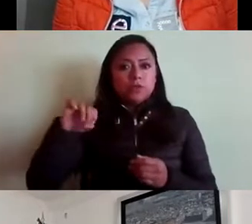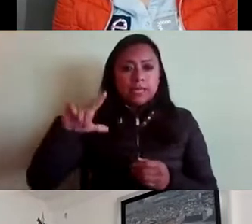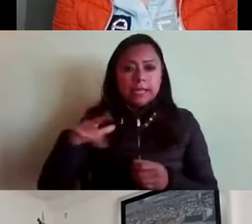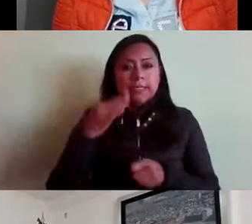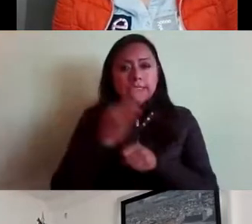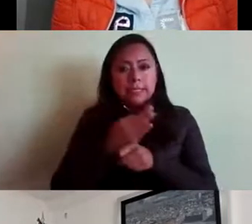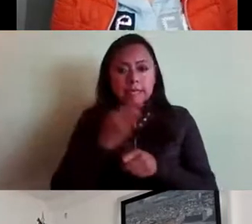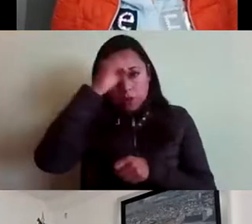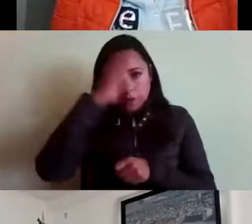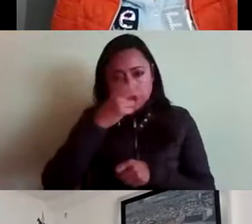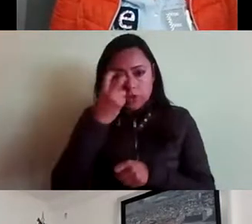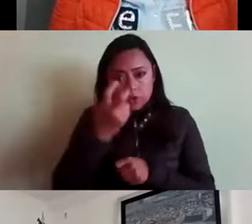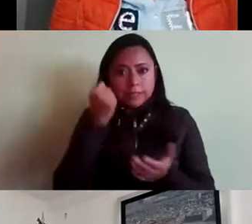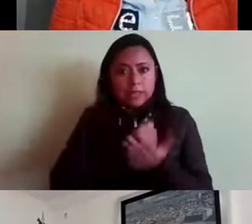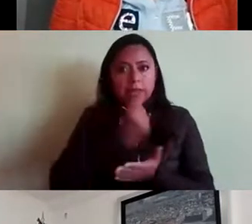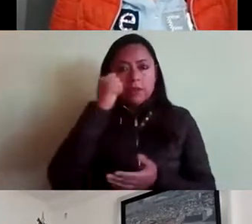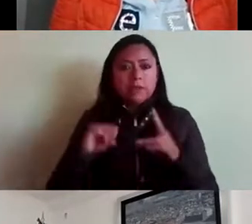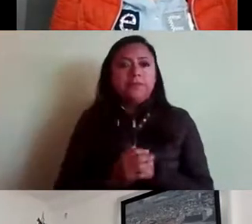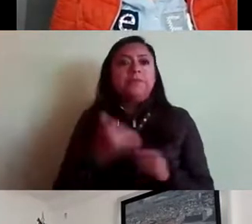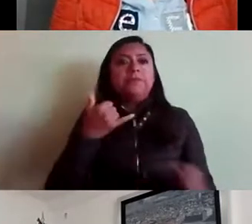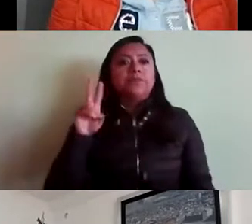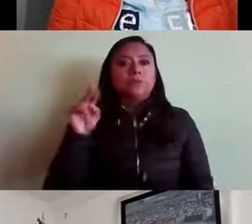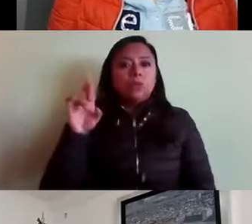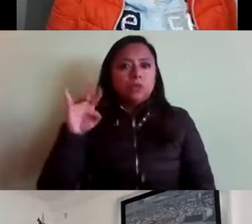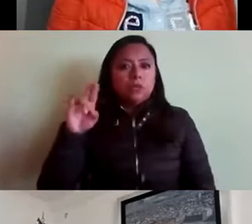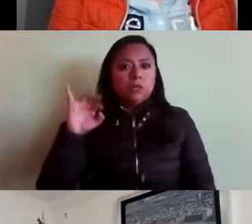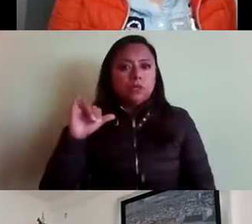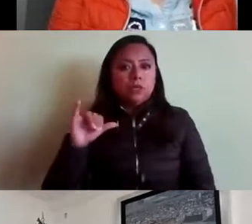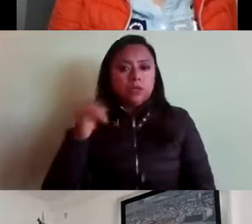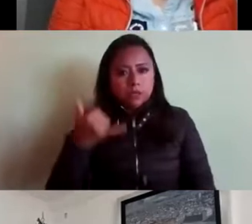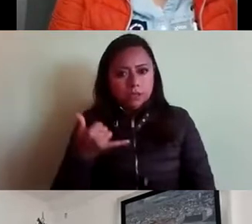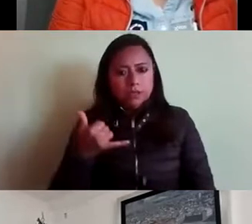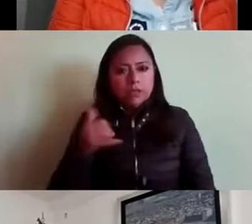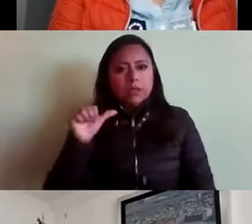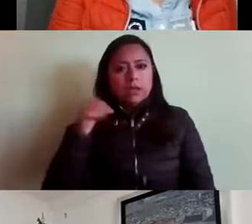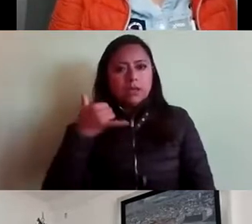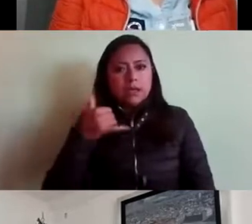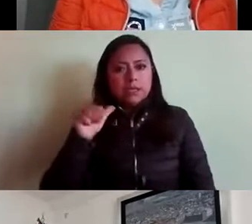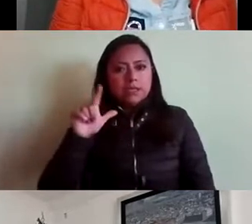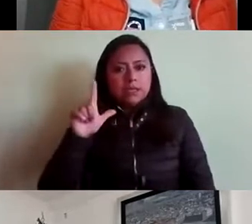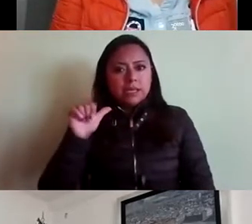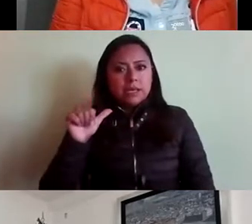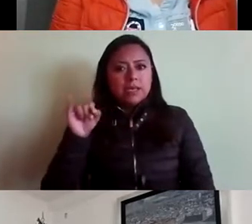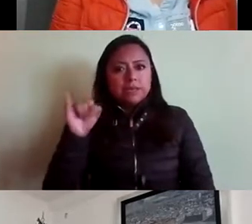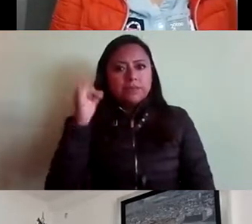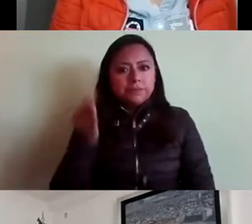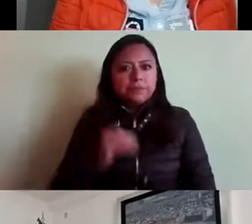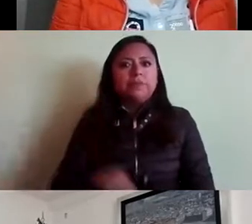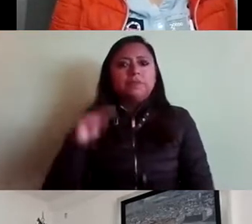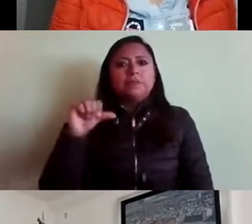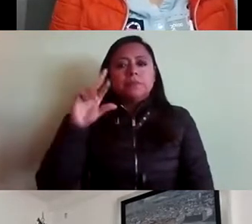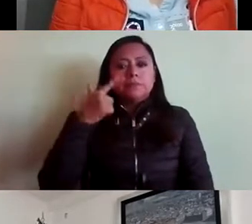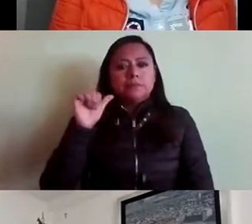opinión de referencia. Yuriri Ayala Zúñiga A favor Margarita Saldaña